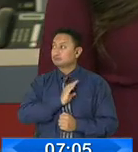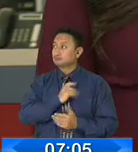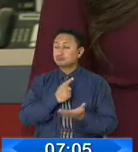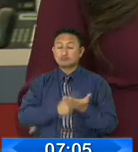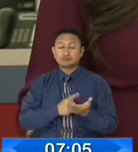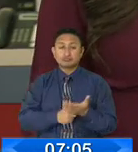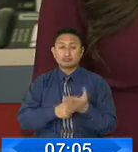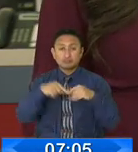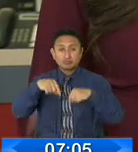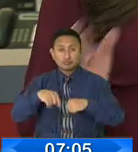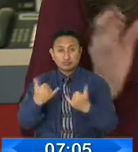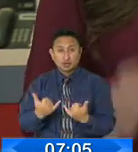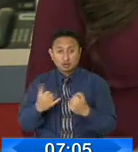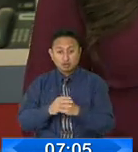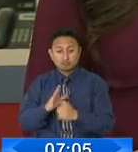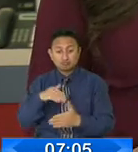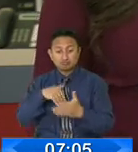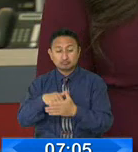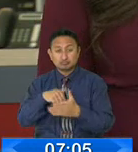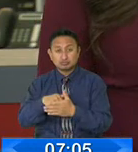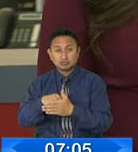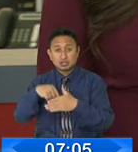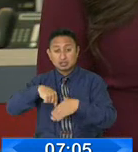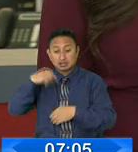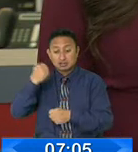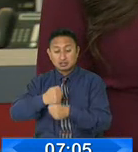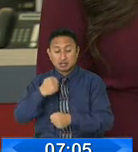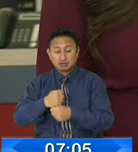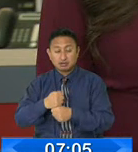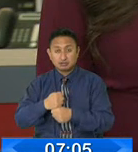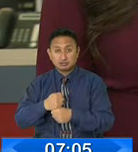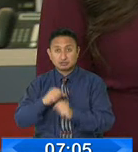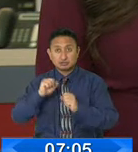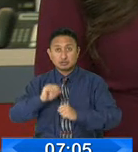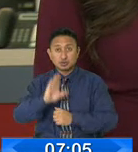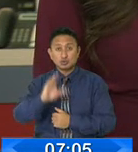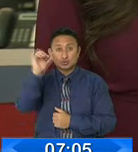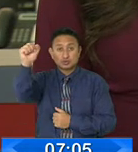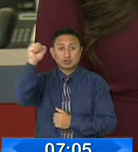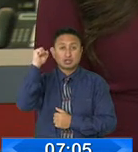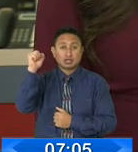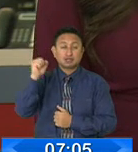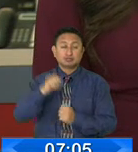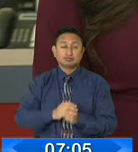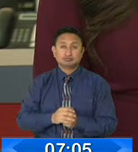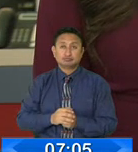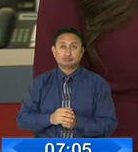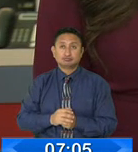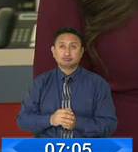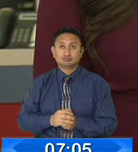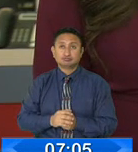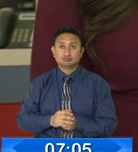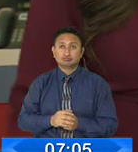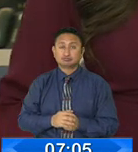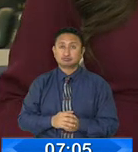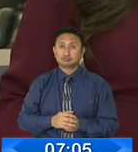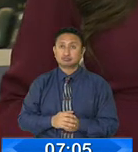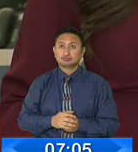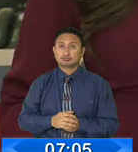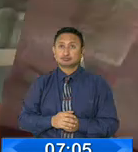las limitaciones y retos para ejercer y garantizar este derecho fundamental de las sociedades modernas.